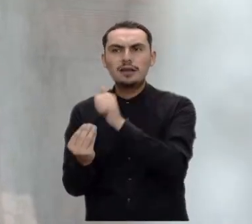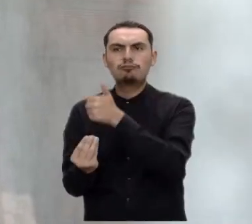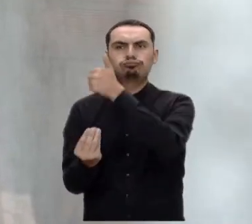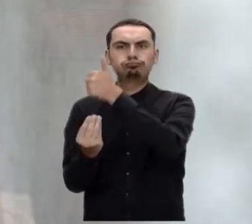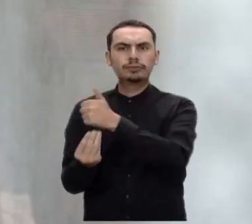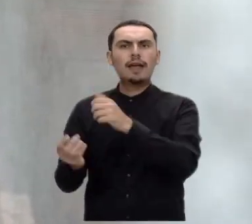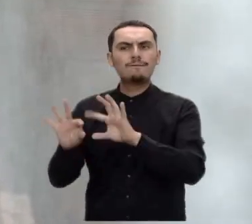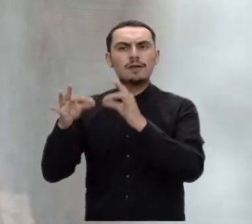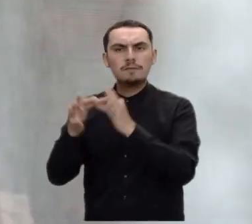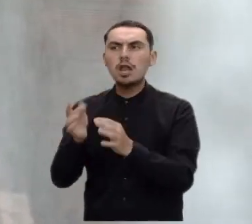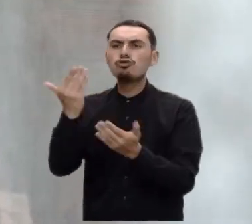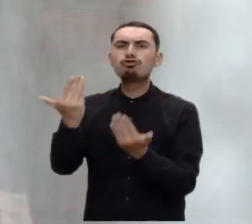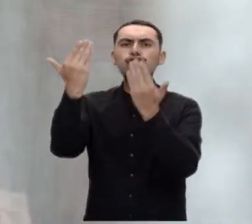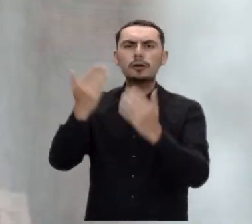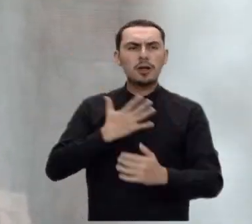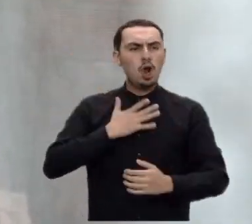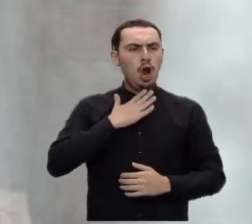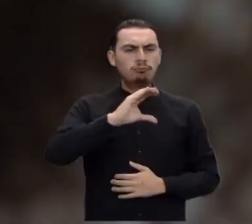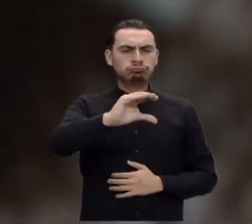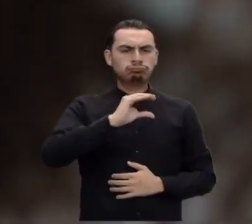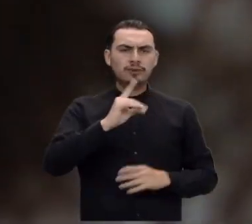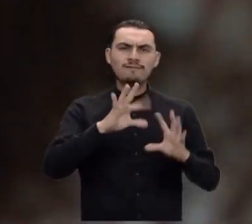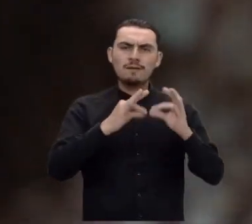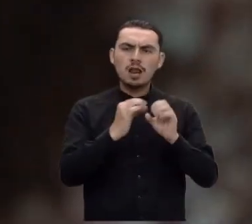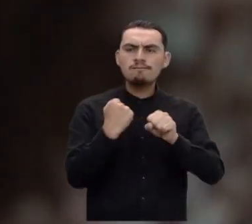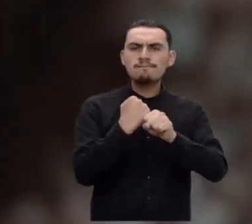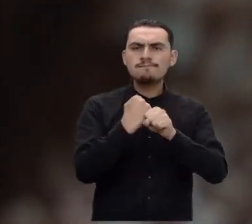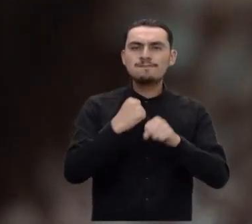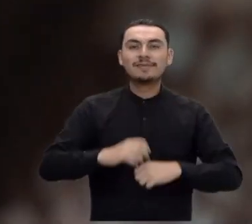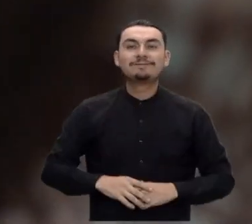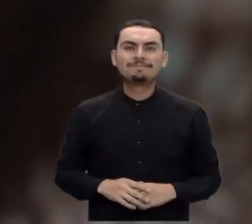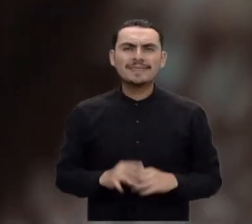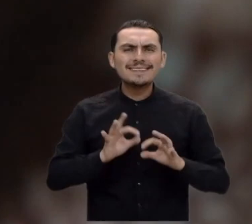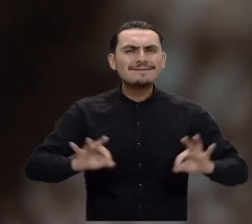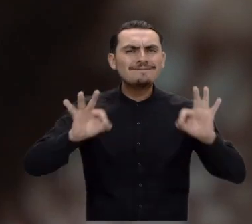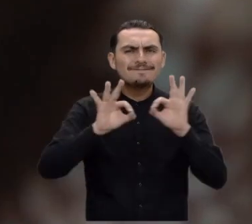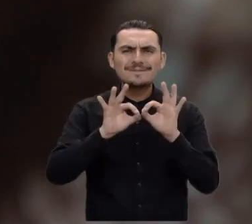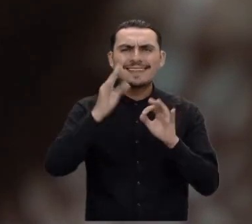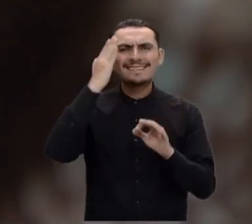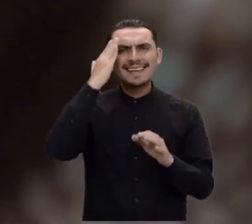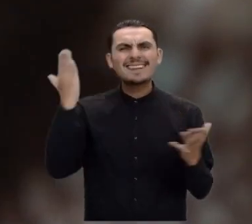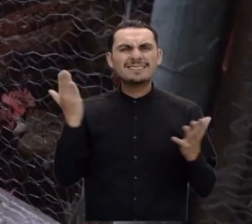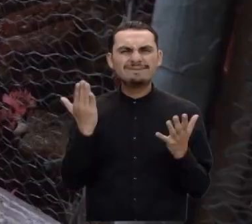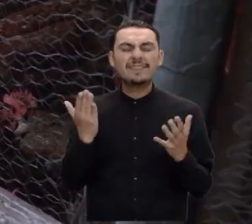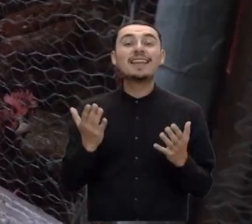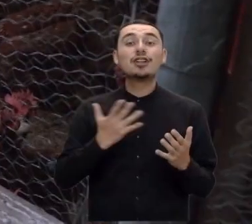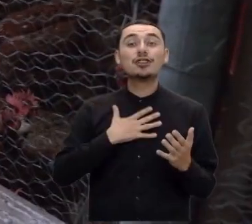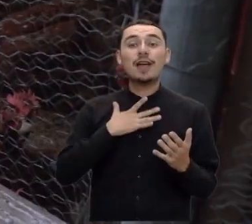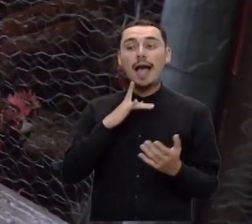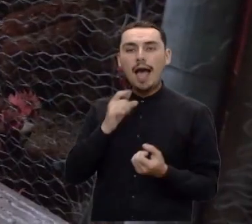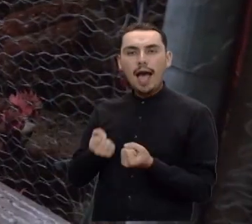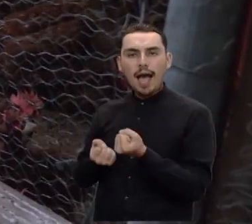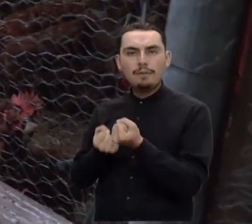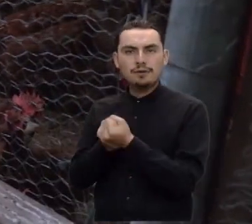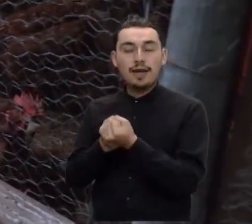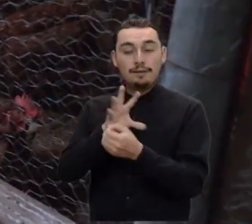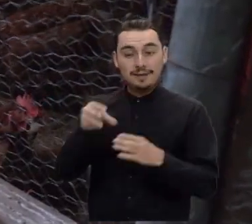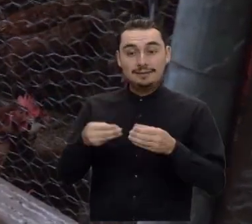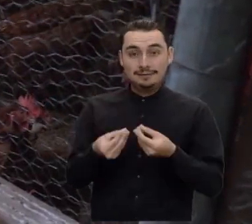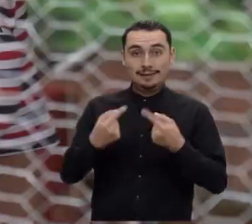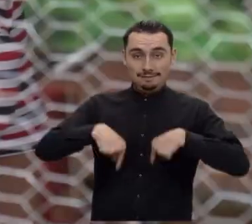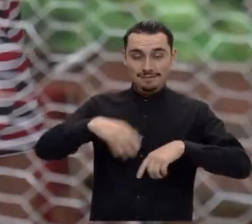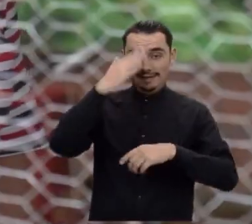poder obtener un ingreso para sus familias. Lo importante es tener el apoyo y por medio de la